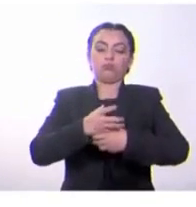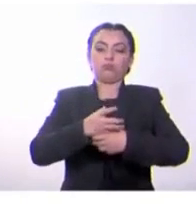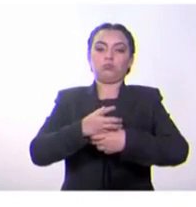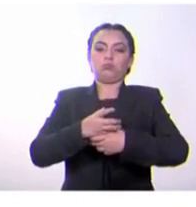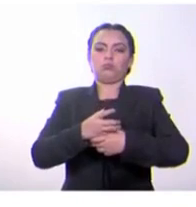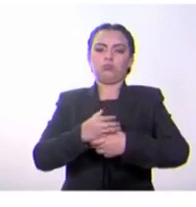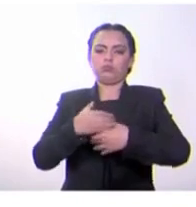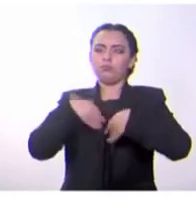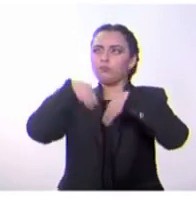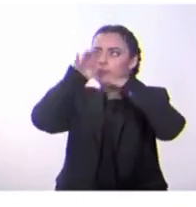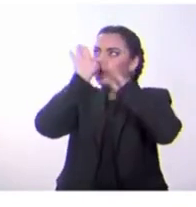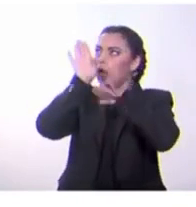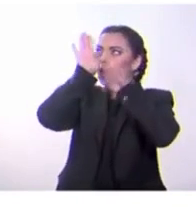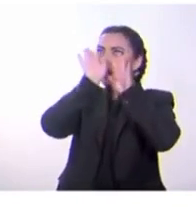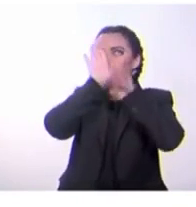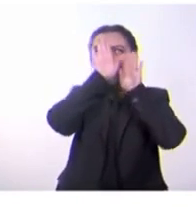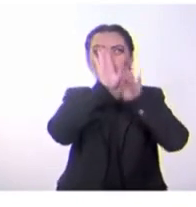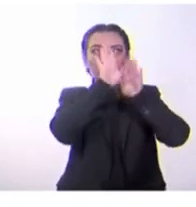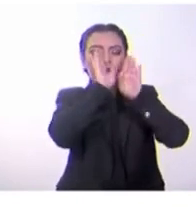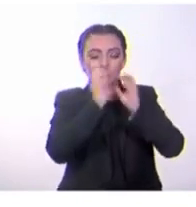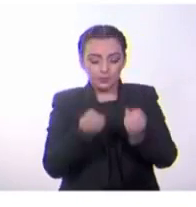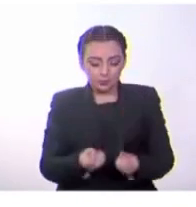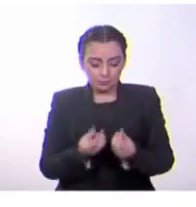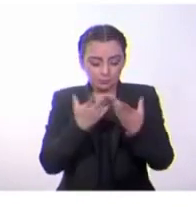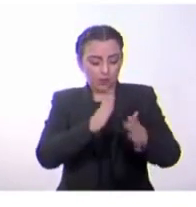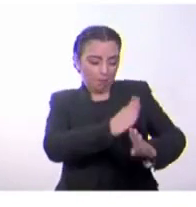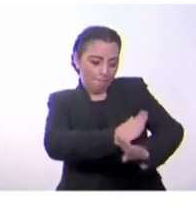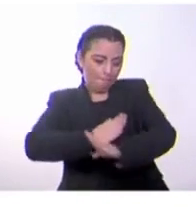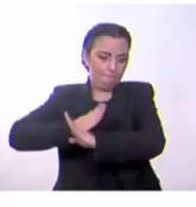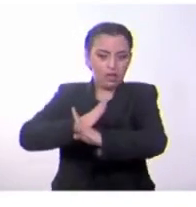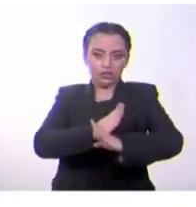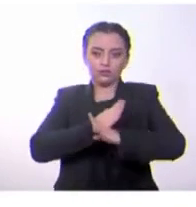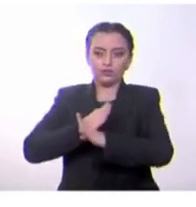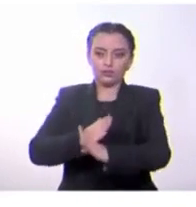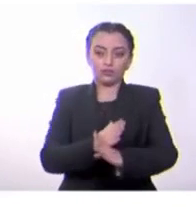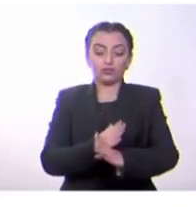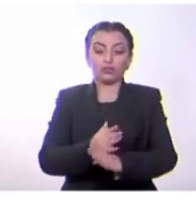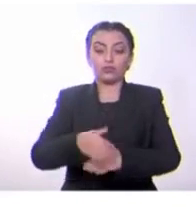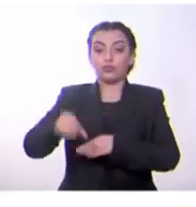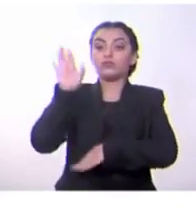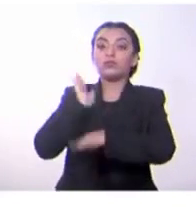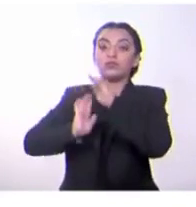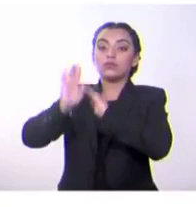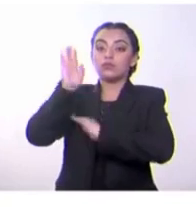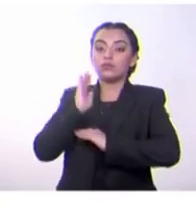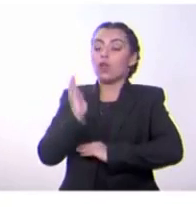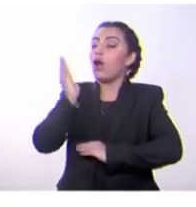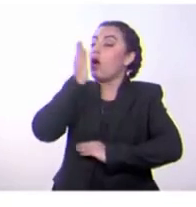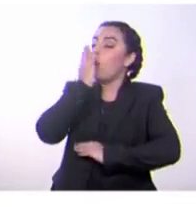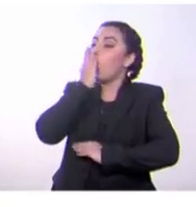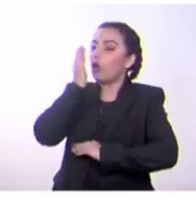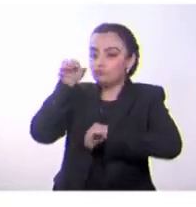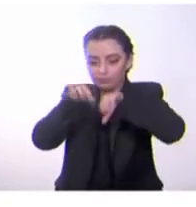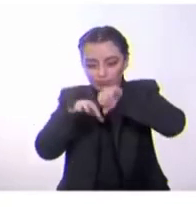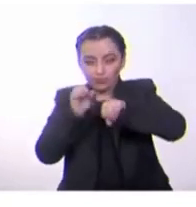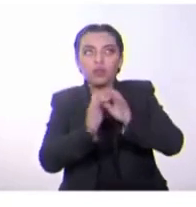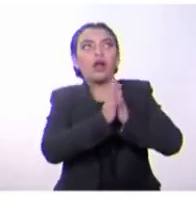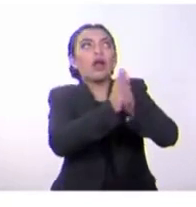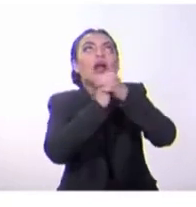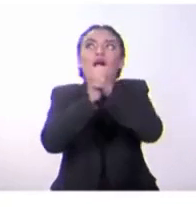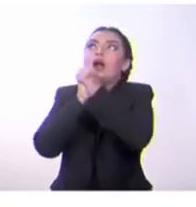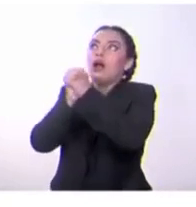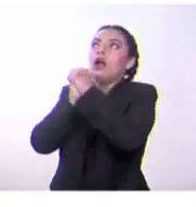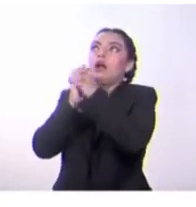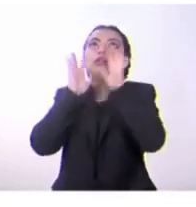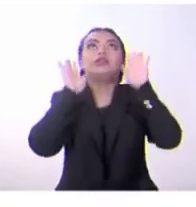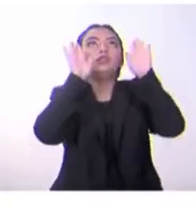su protección a los maizales y era invocado por los agricultores mayas para proteger sus cultivos y